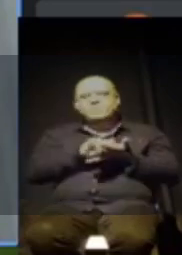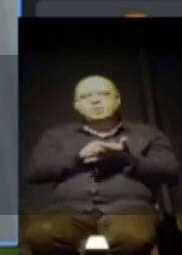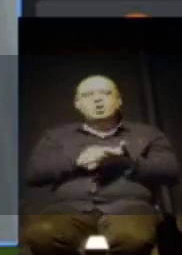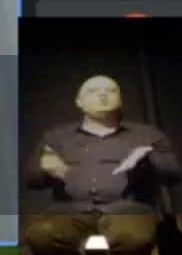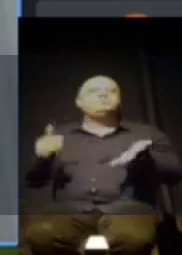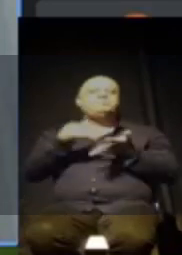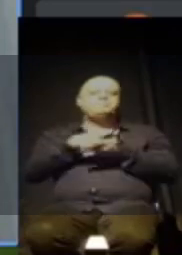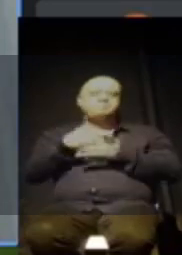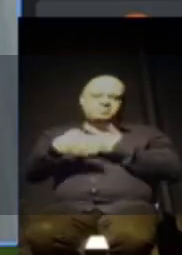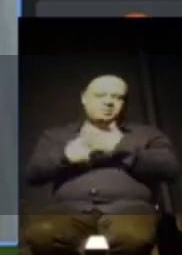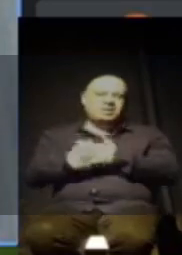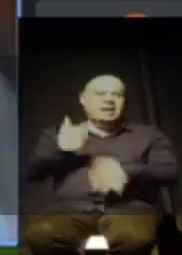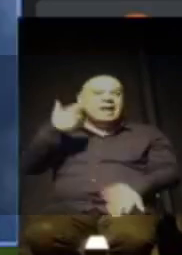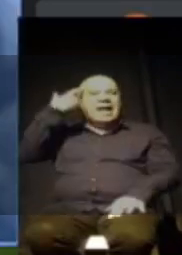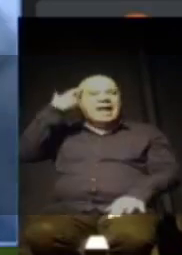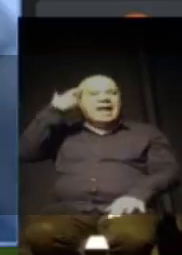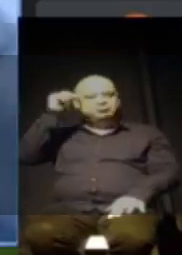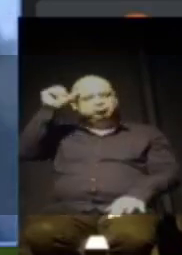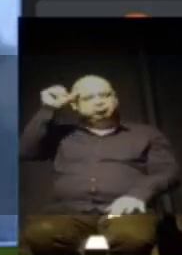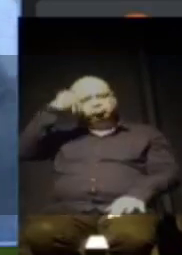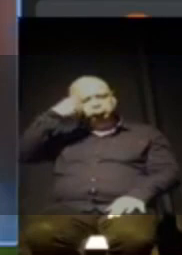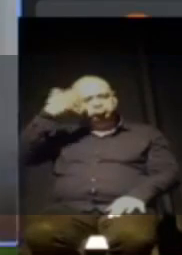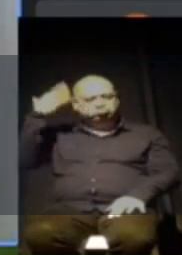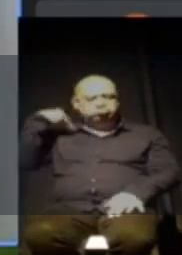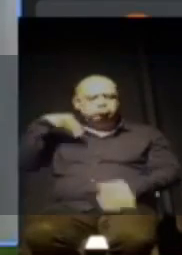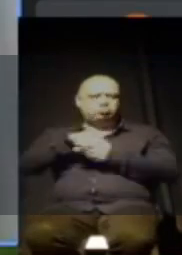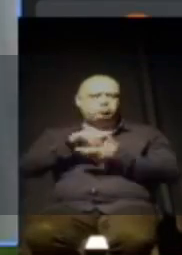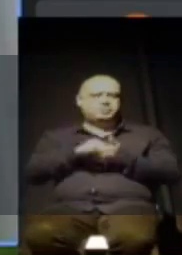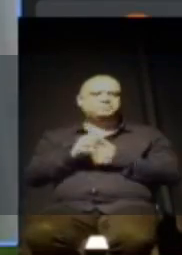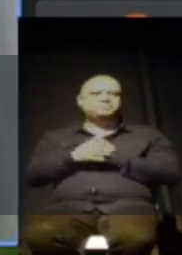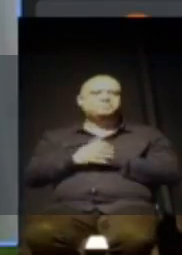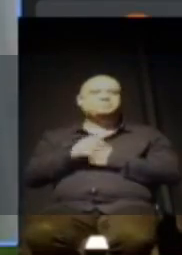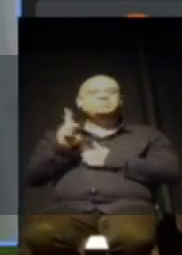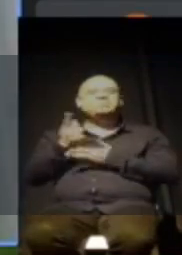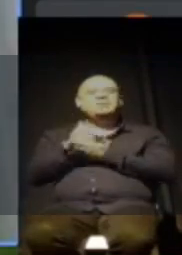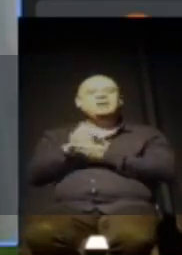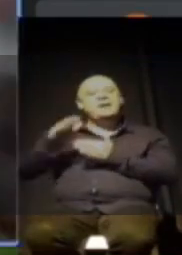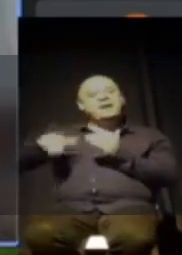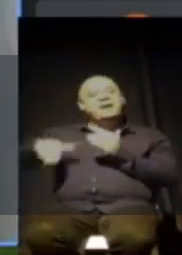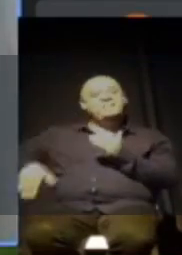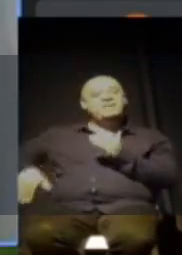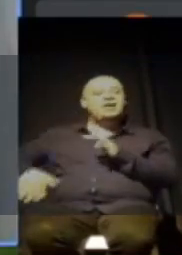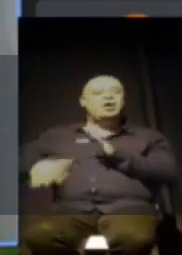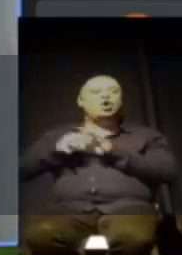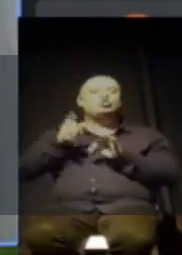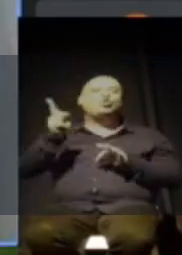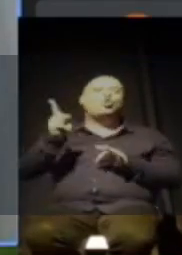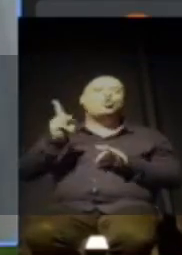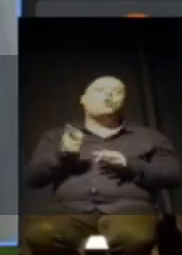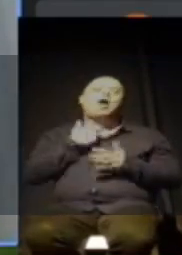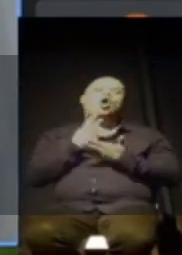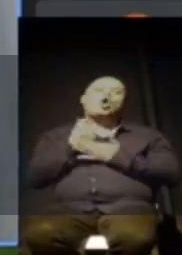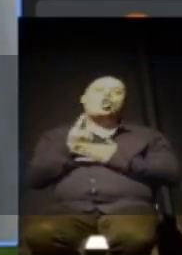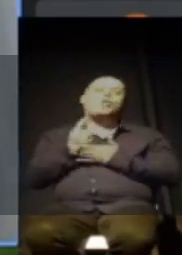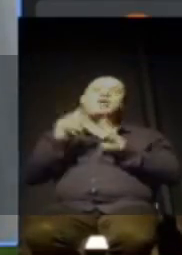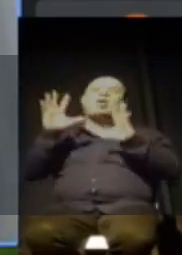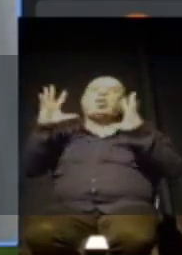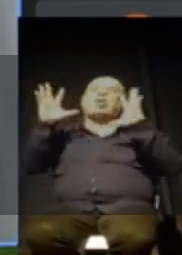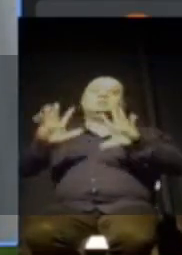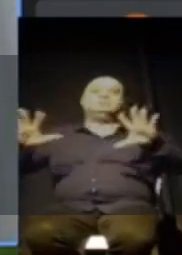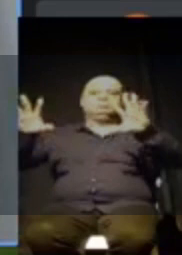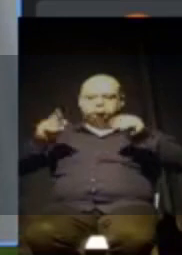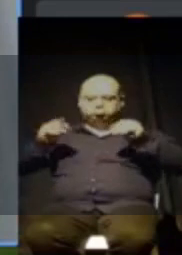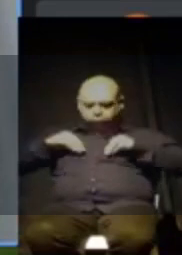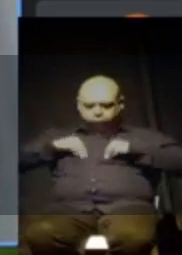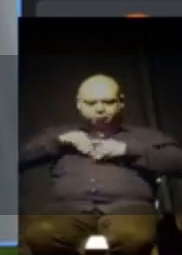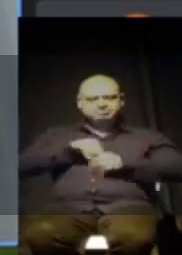pues no tenemos nada que hacer retomando esta memoria, ¿no? Él dice, el retraso económico africano no es una invención del cosmos, ¿no?